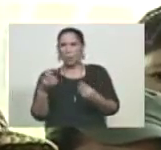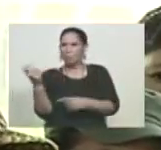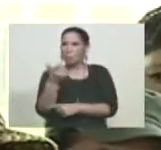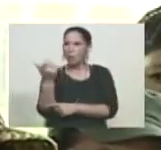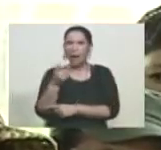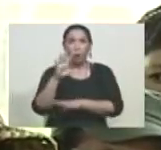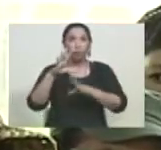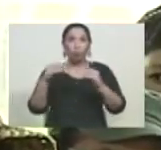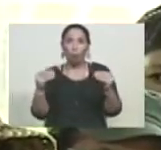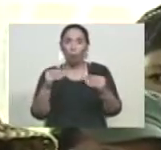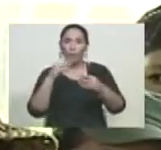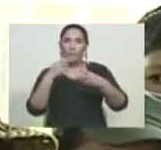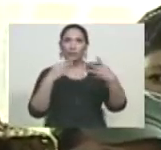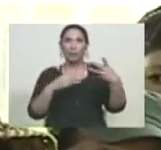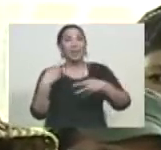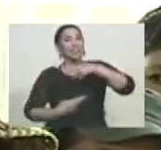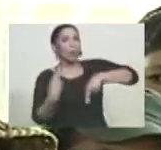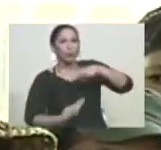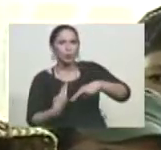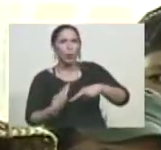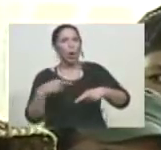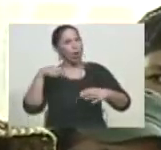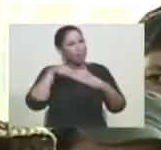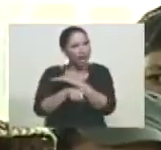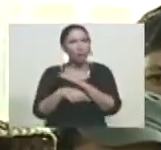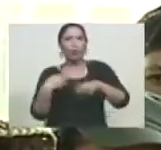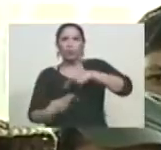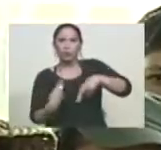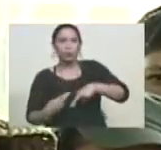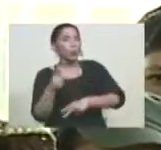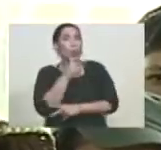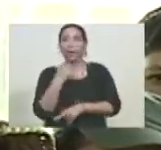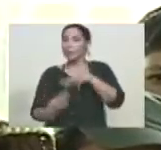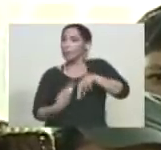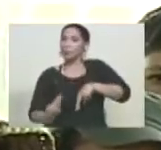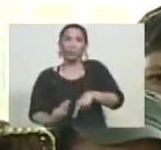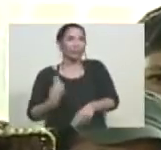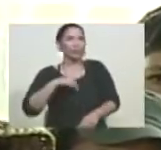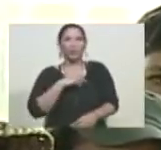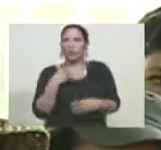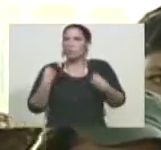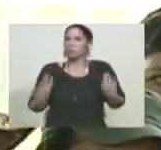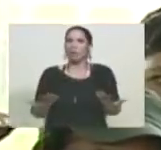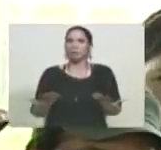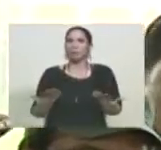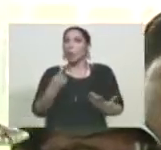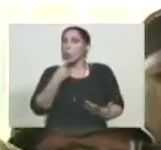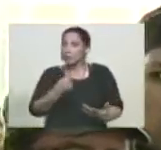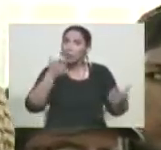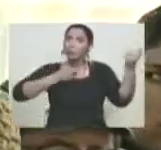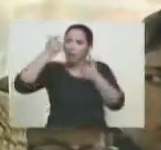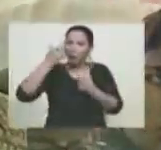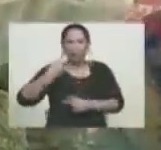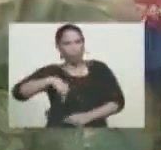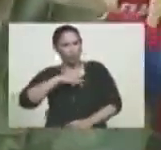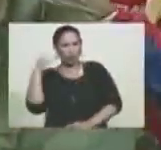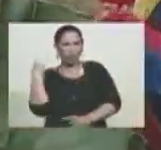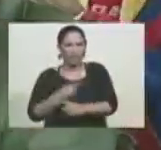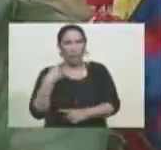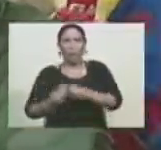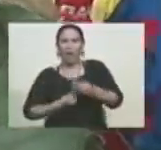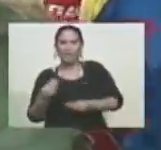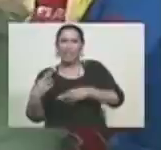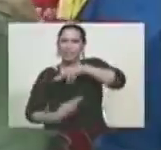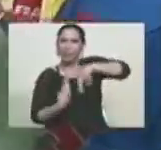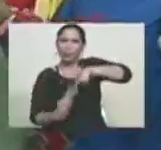decirlo, y en revolución se hace revolución. Si no hacemos revolución, así no es señor comandante Chávez. Hay que hacer revolución desde